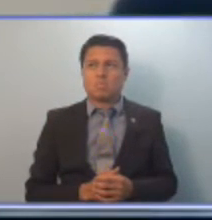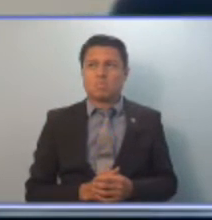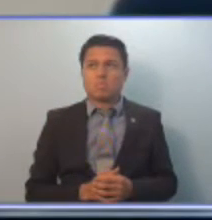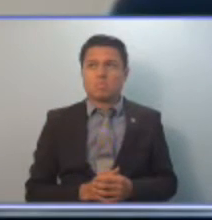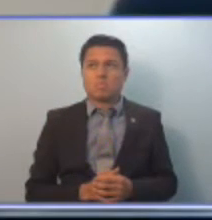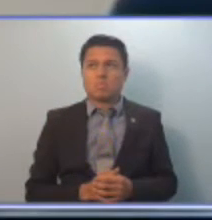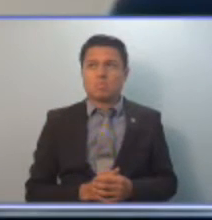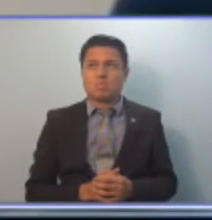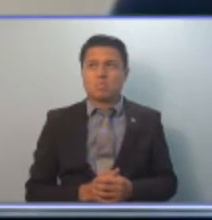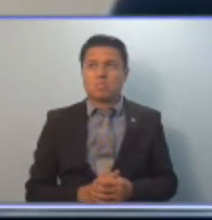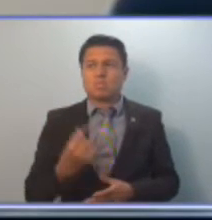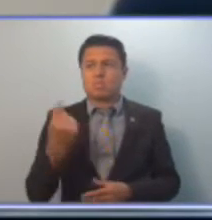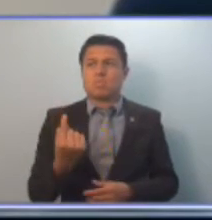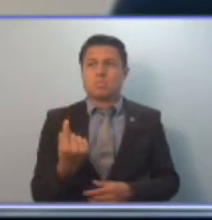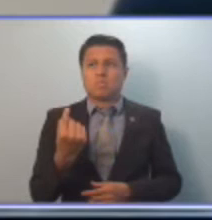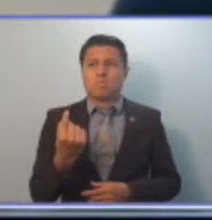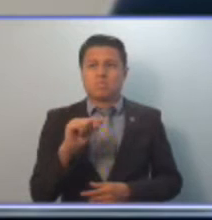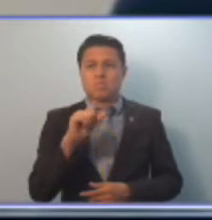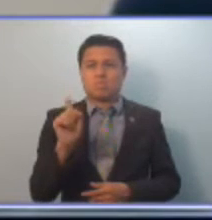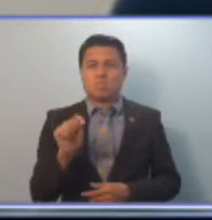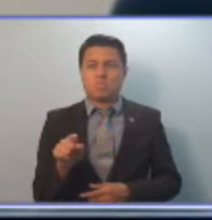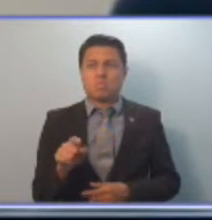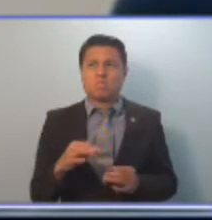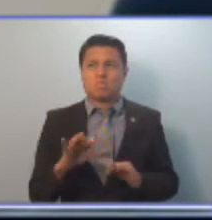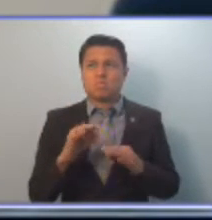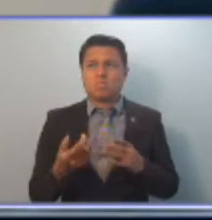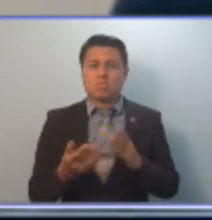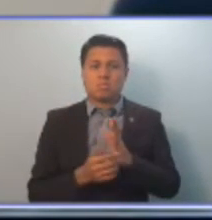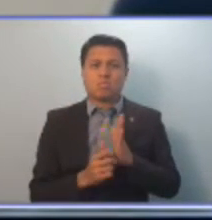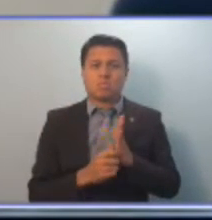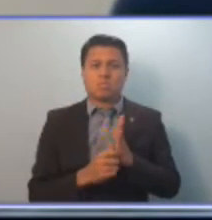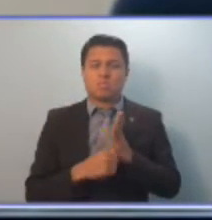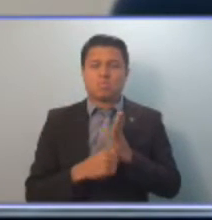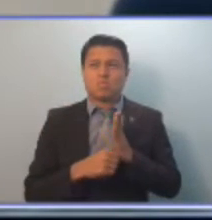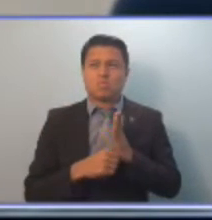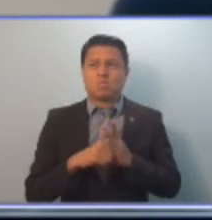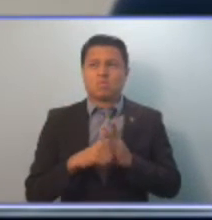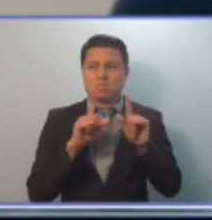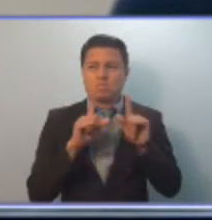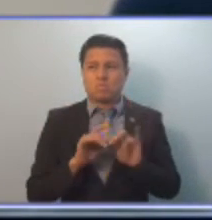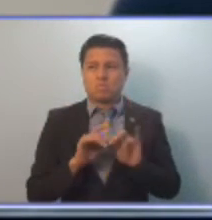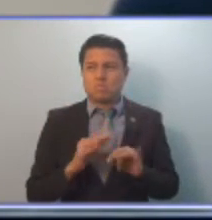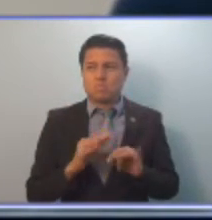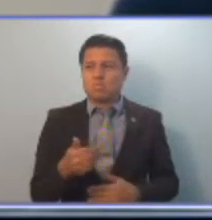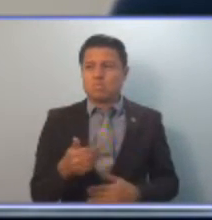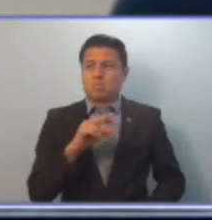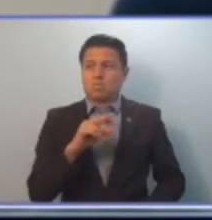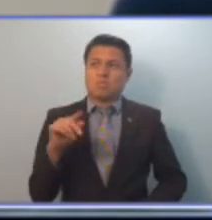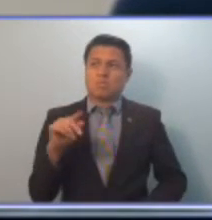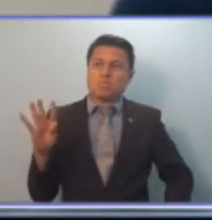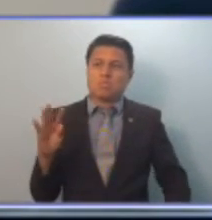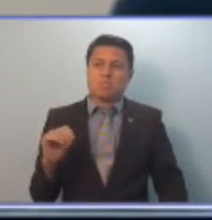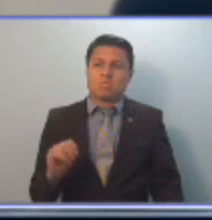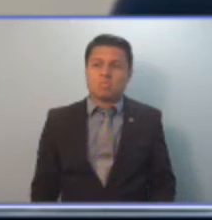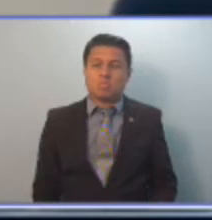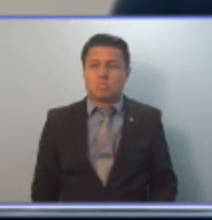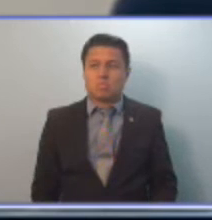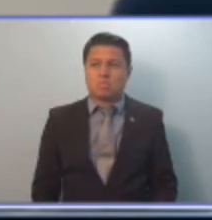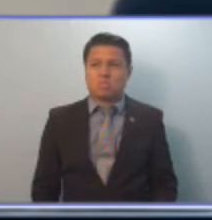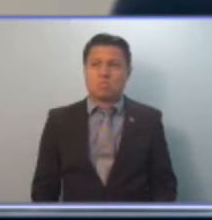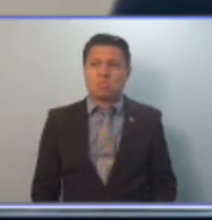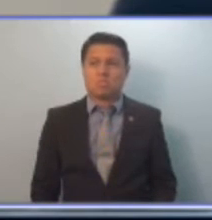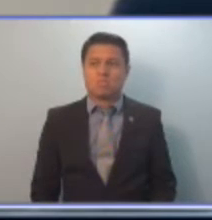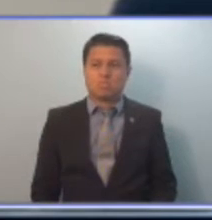Licenciado, en una revista digital en el 2014 usted decía de que la Sala de